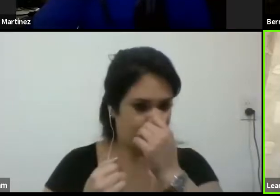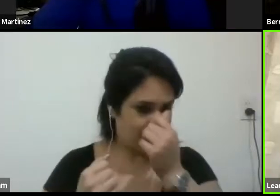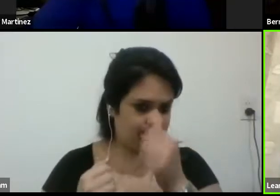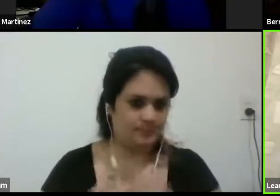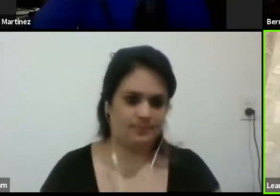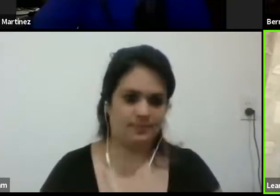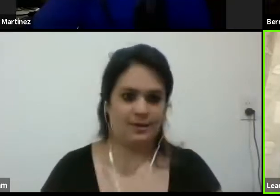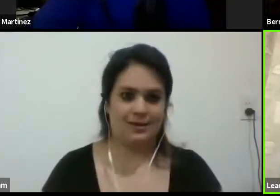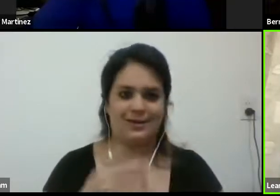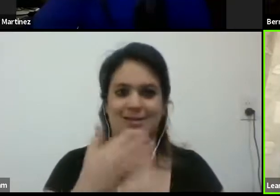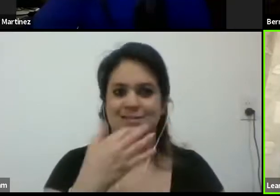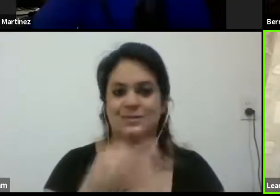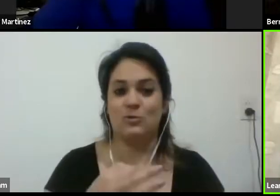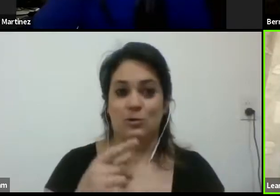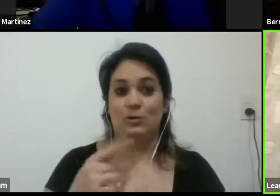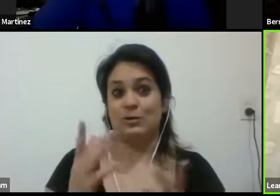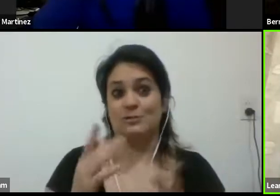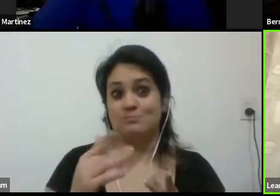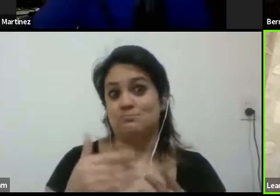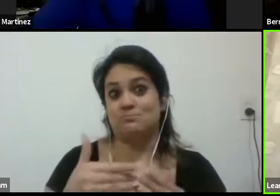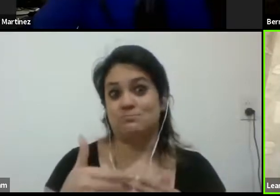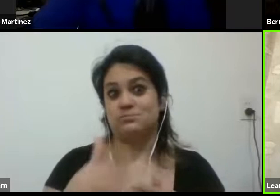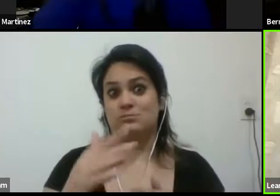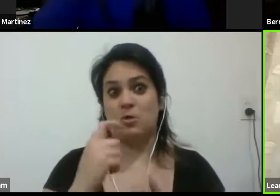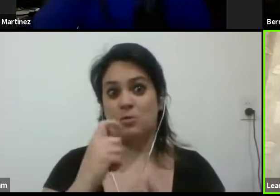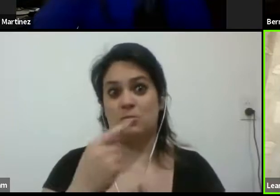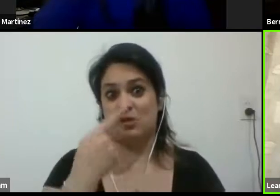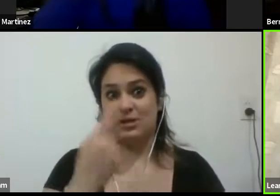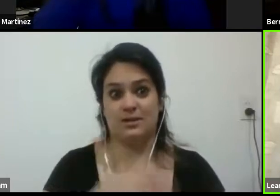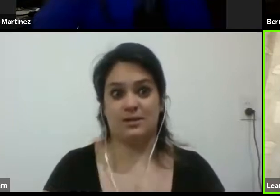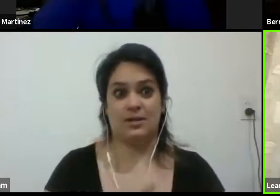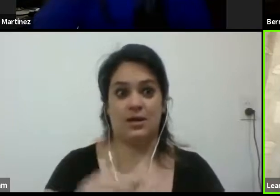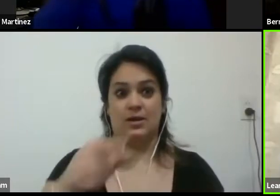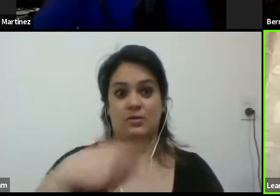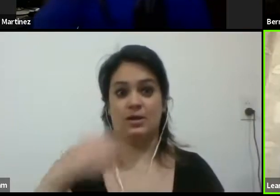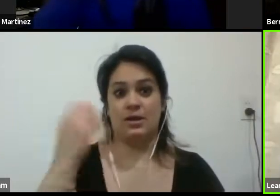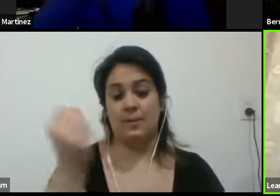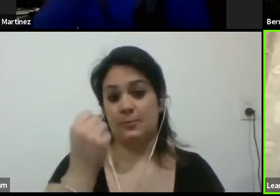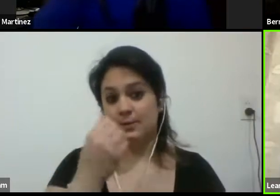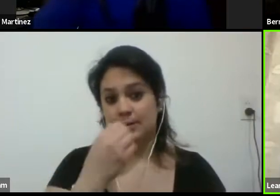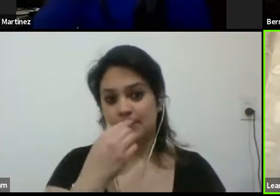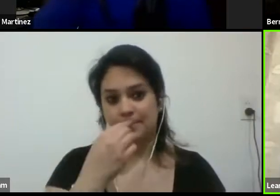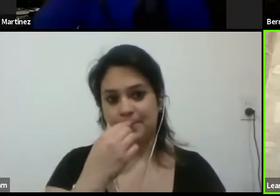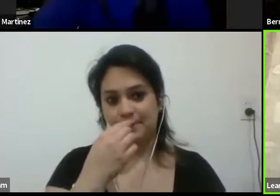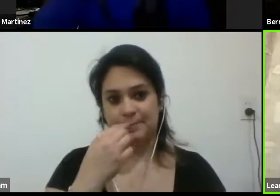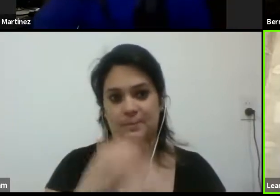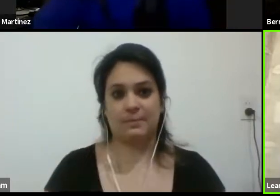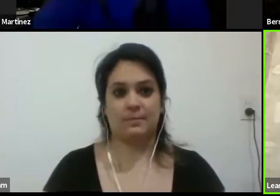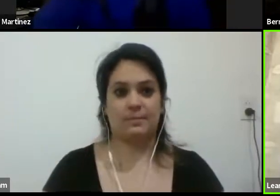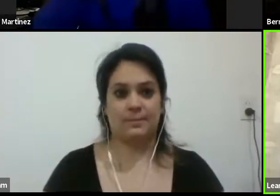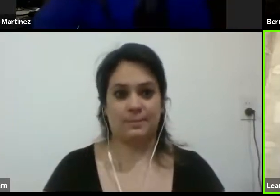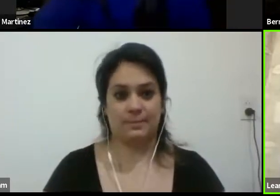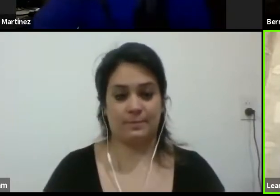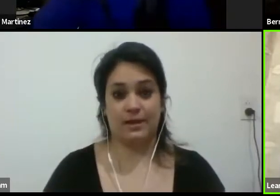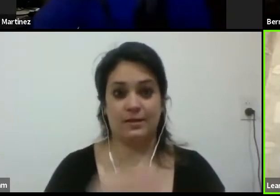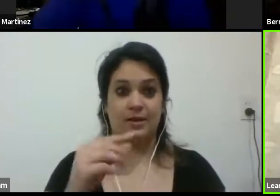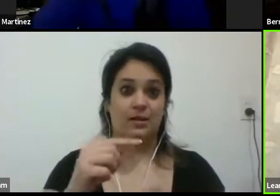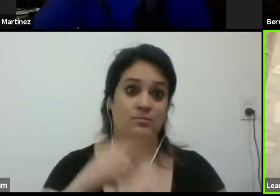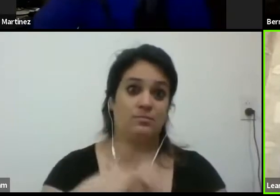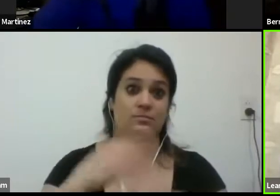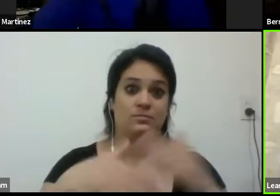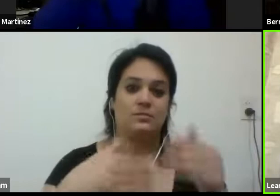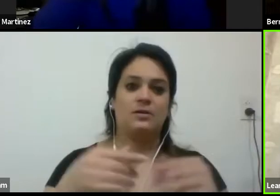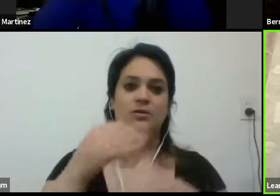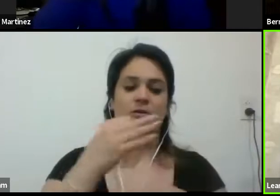seguramente se queda en el tiempo por lo cual eso mismo nosotros queremos ir aplicando a medida que va pasando el tiempo en nuestra